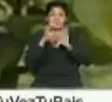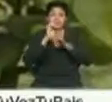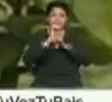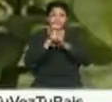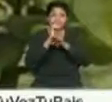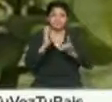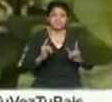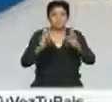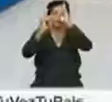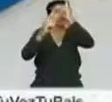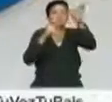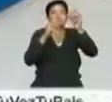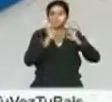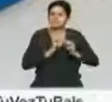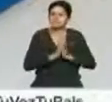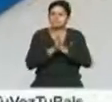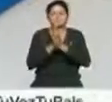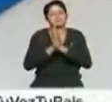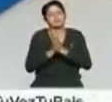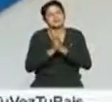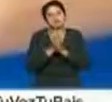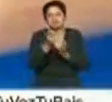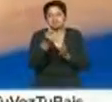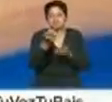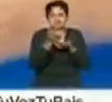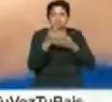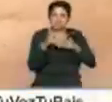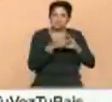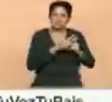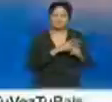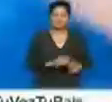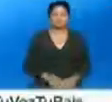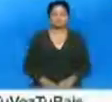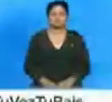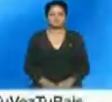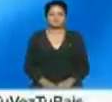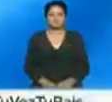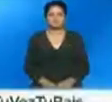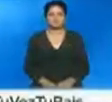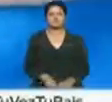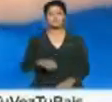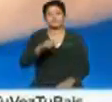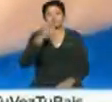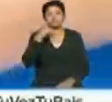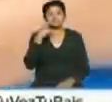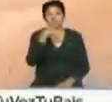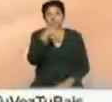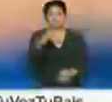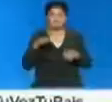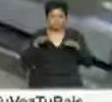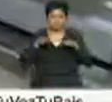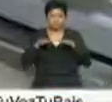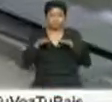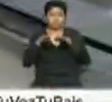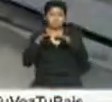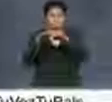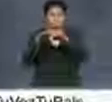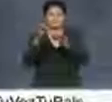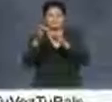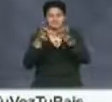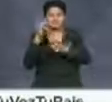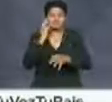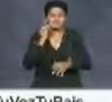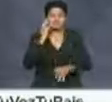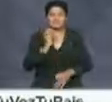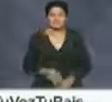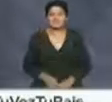los ayuden a nosotros los agricultores. De igual manera, Jerry Granda, propietario de una microempresa de confección de ropa, cuenta su testimonio.